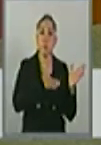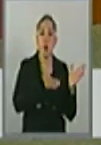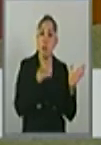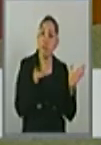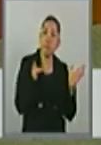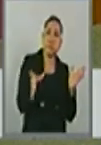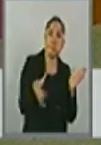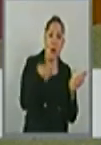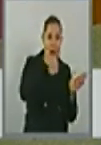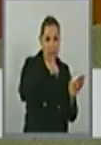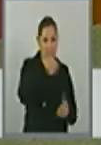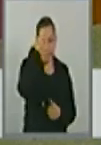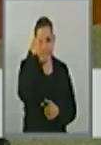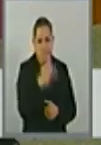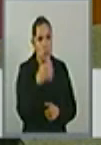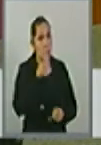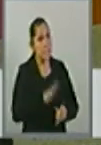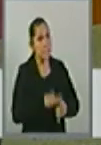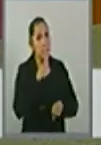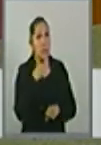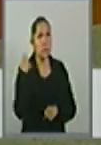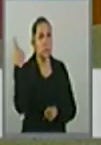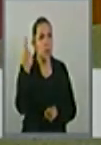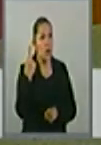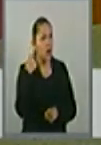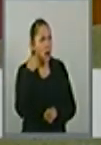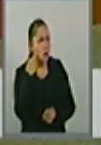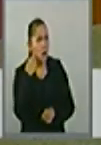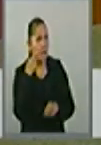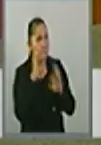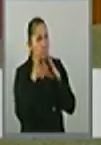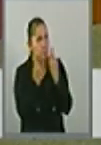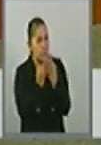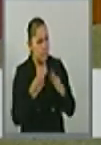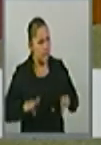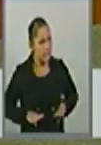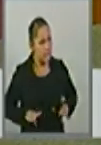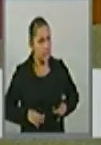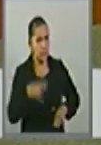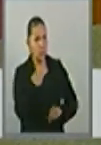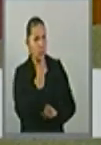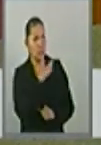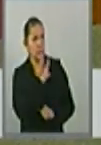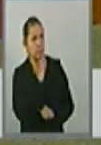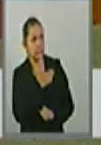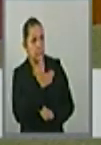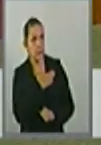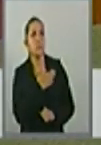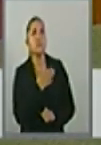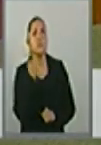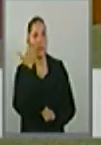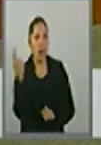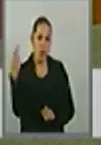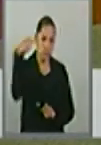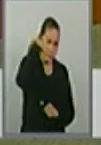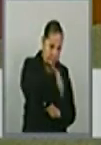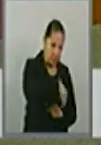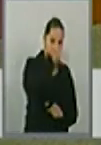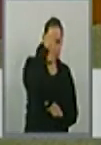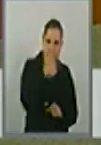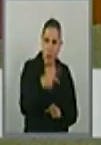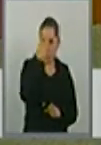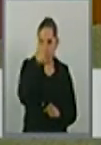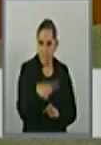escuchado mundialmente y permite a los estudiantes que vienen a estudiar a nuestras escuelas una comunicación